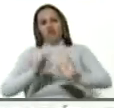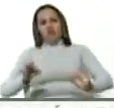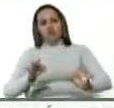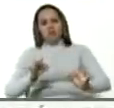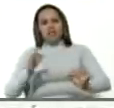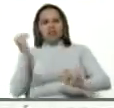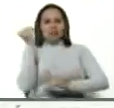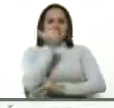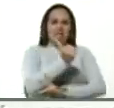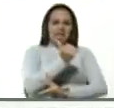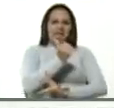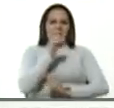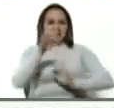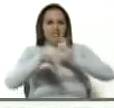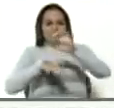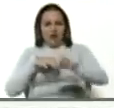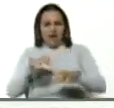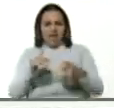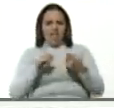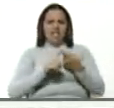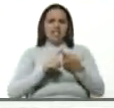matar animales, devastar,